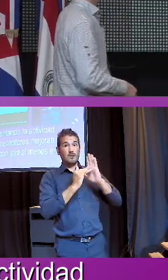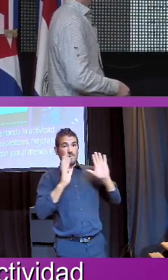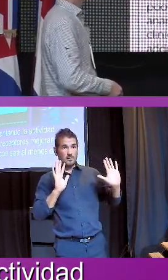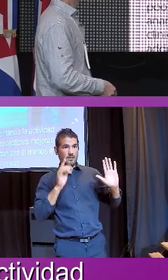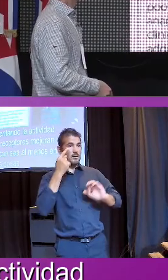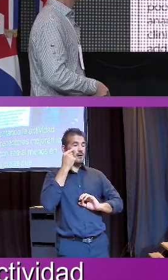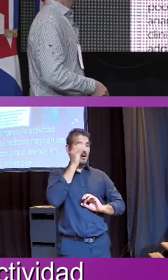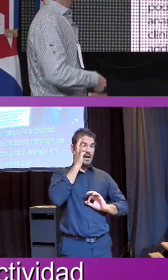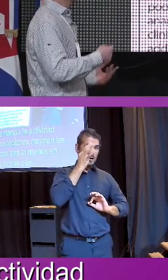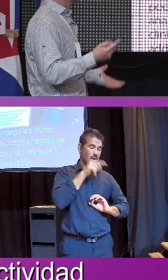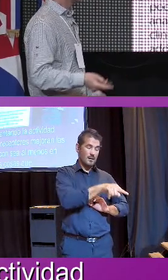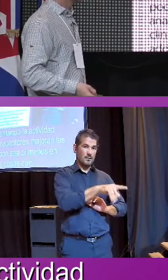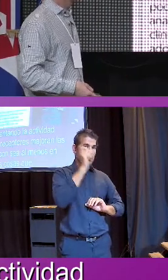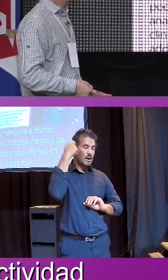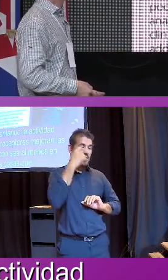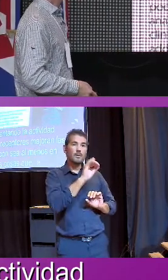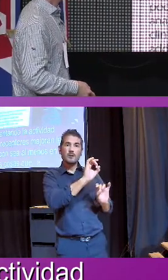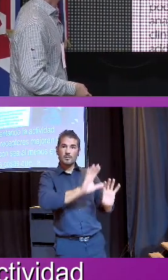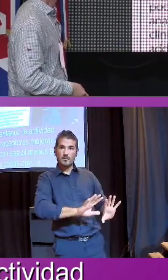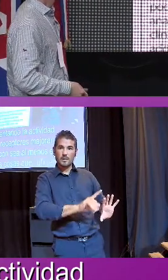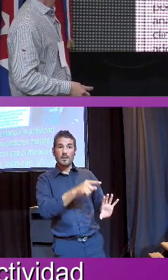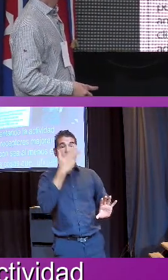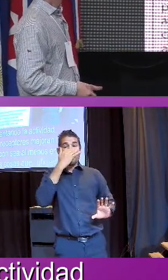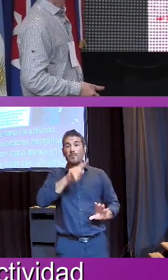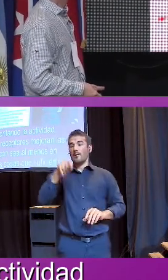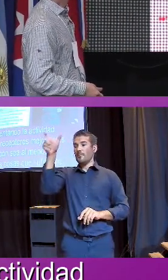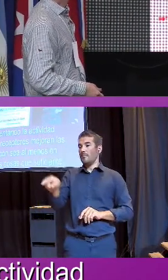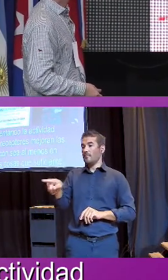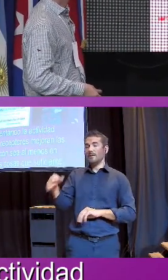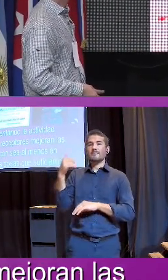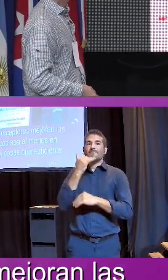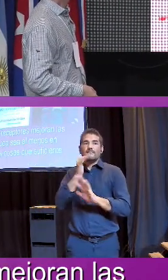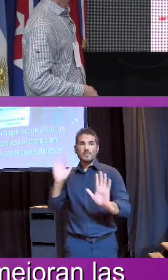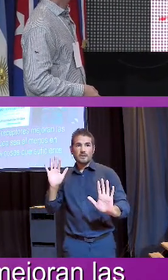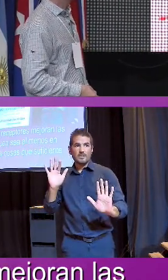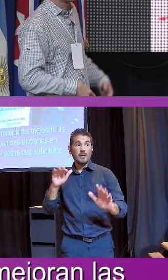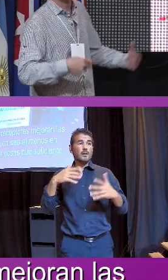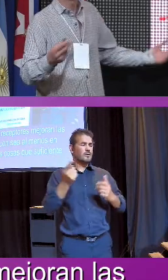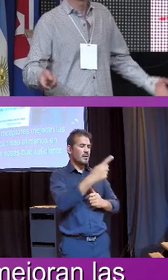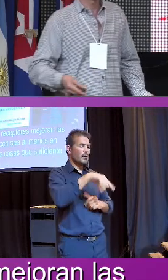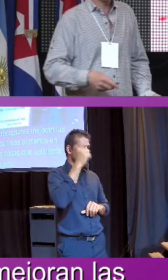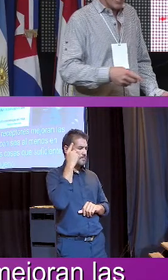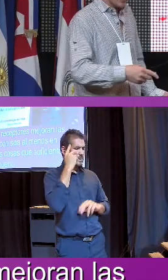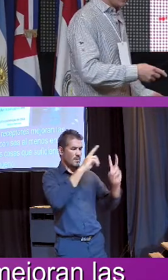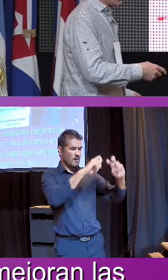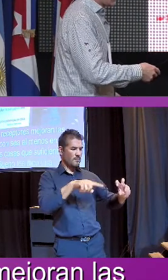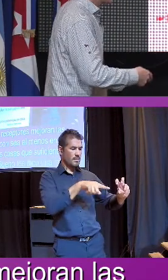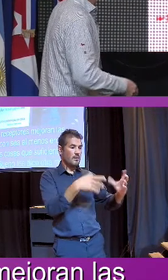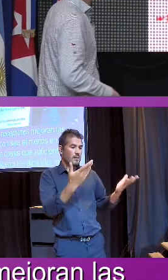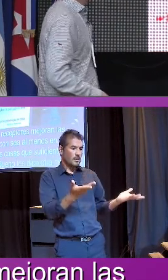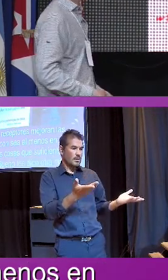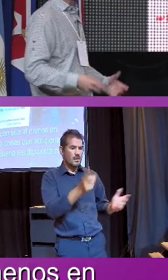cosas que ya es suficiente, hicieron pensar que valía la pena, bueno, les digo otra más,